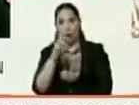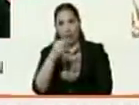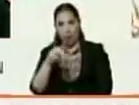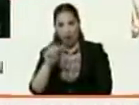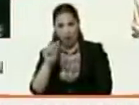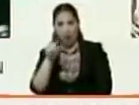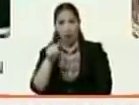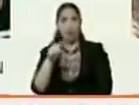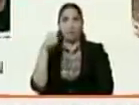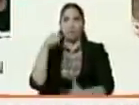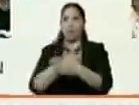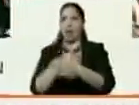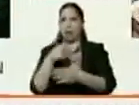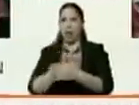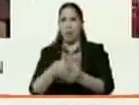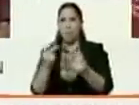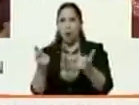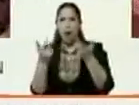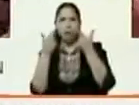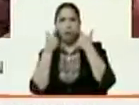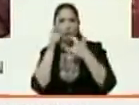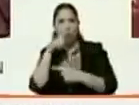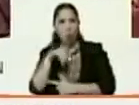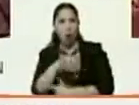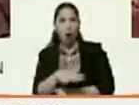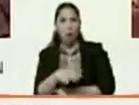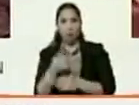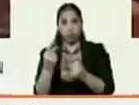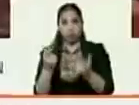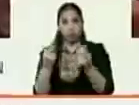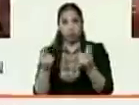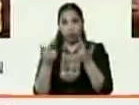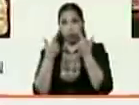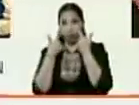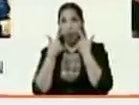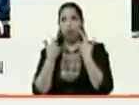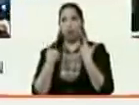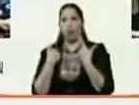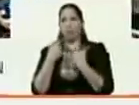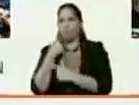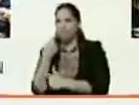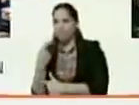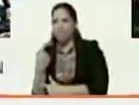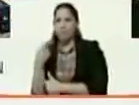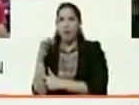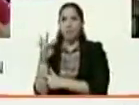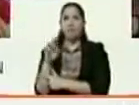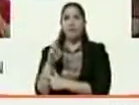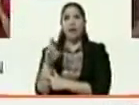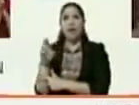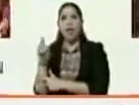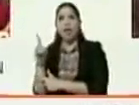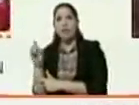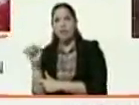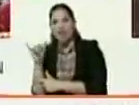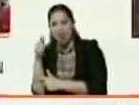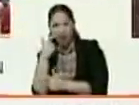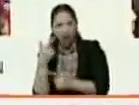ahí en batalla, digno pueblo. Y yo le comentaba a Freddy, ahorita le comentaba, pero esto es